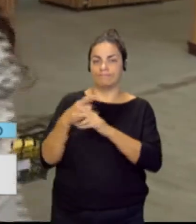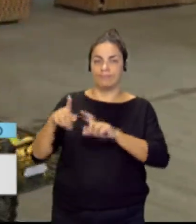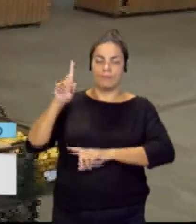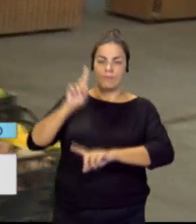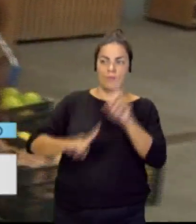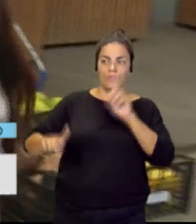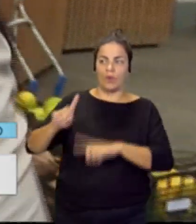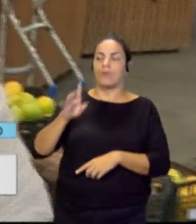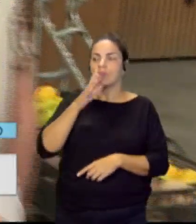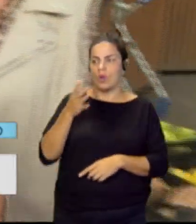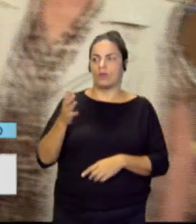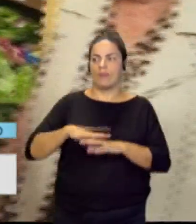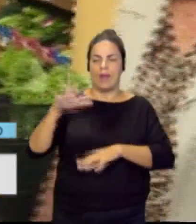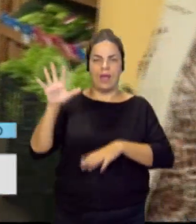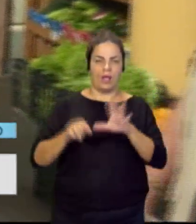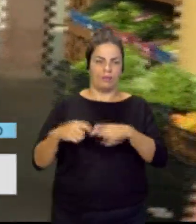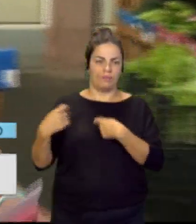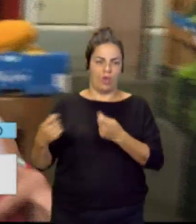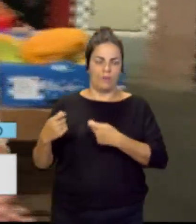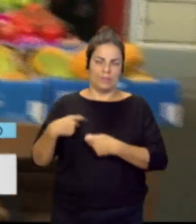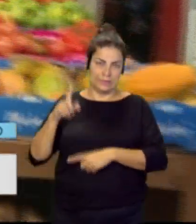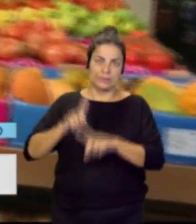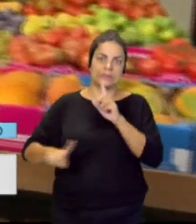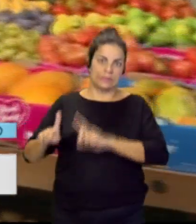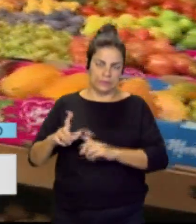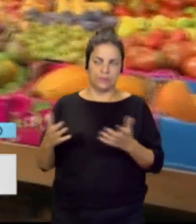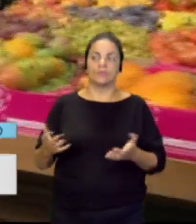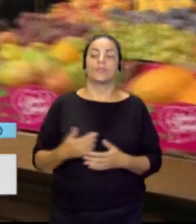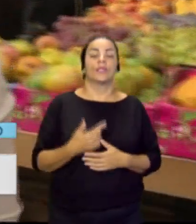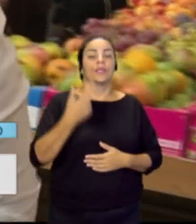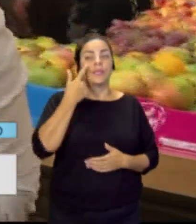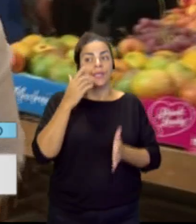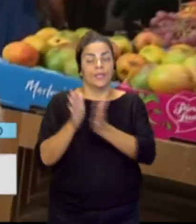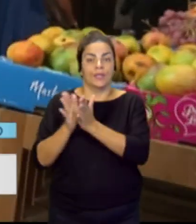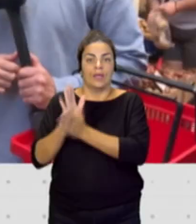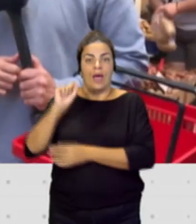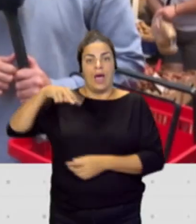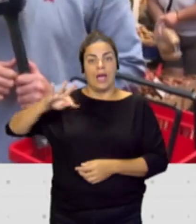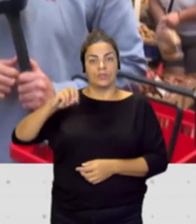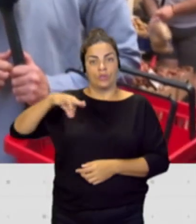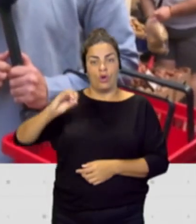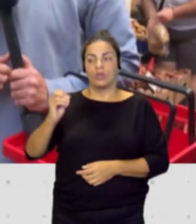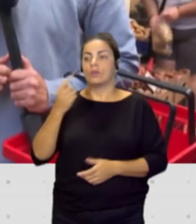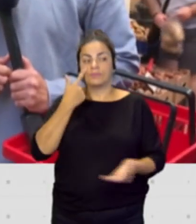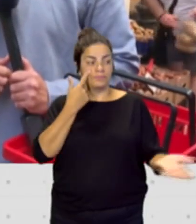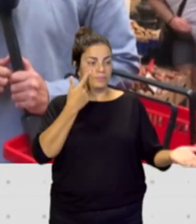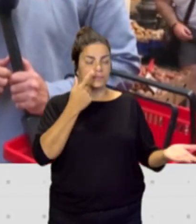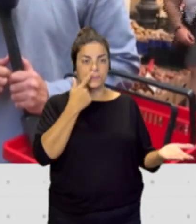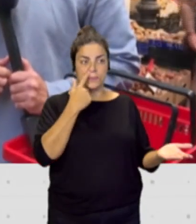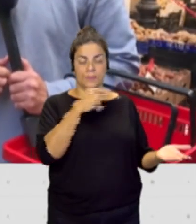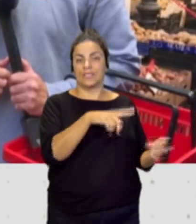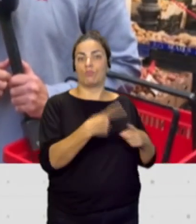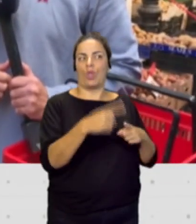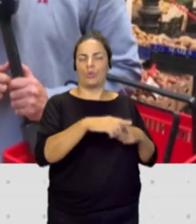realmente tienes a la hora de hacer la cesta de la compra y bueno Antonio nosotros Nos despedimos con lo que te decía antes todo esto es producto